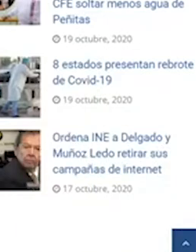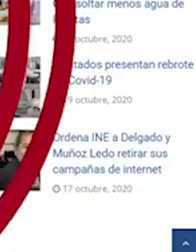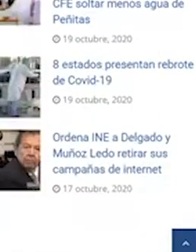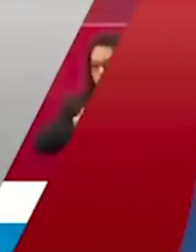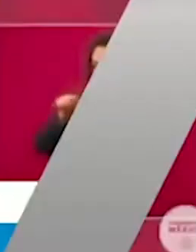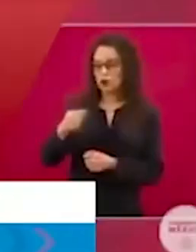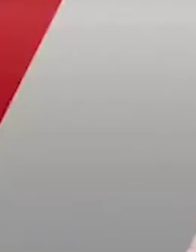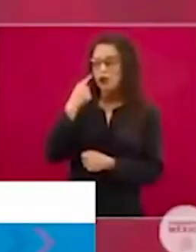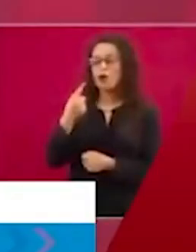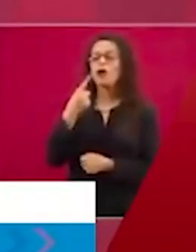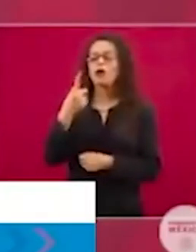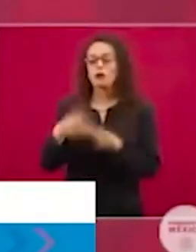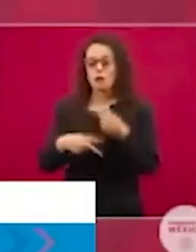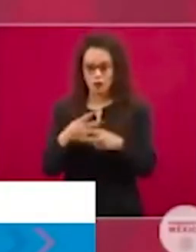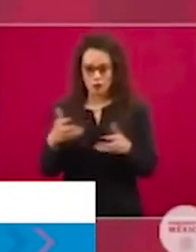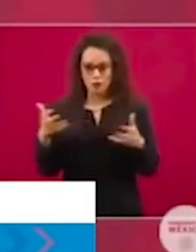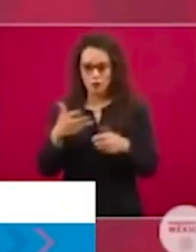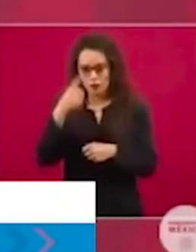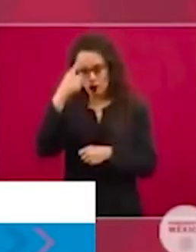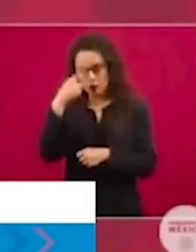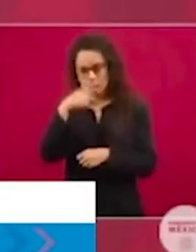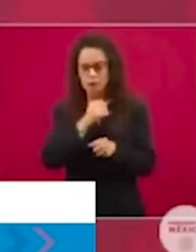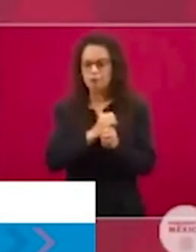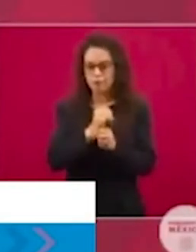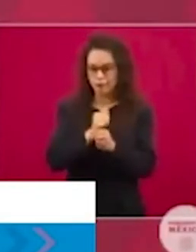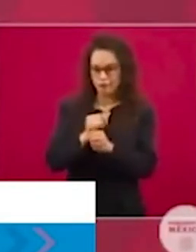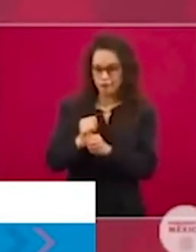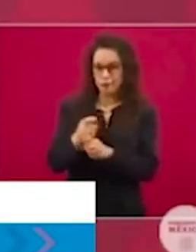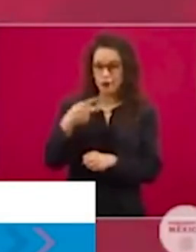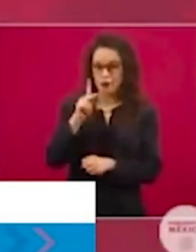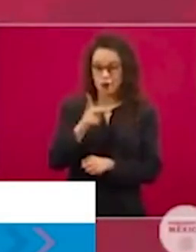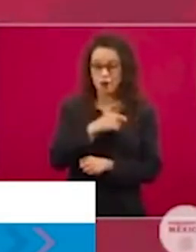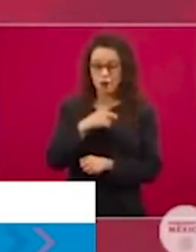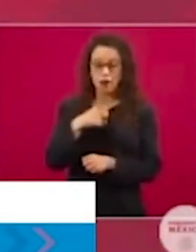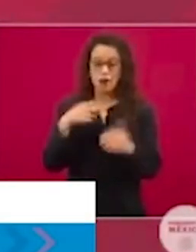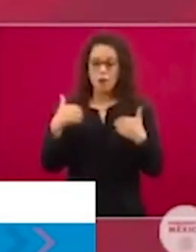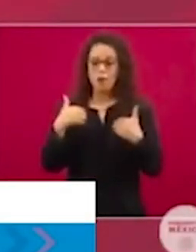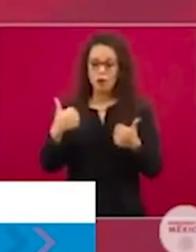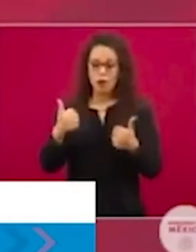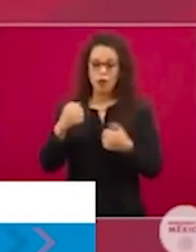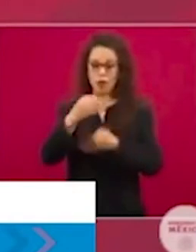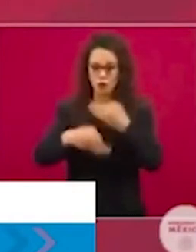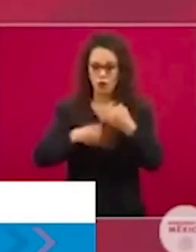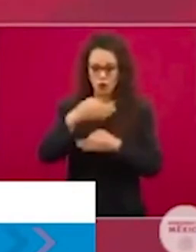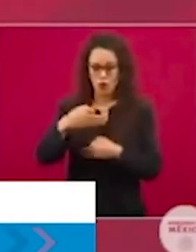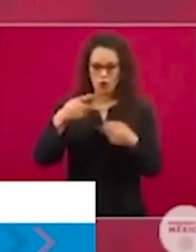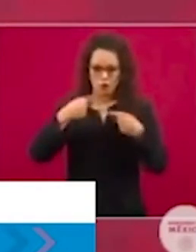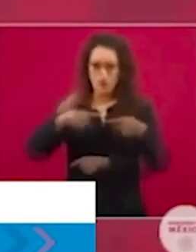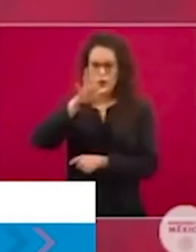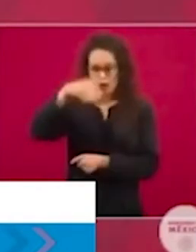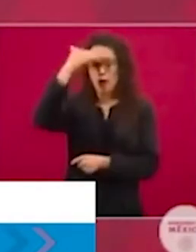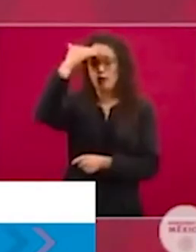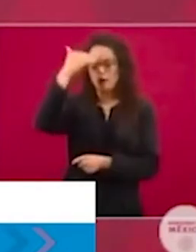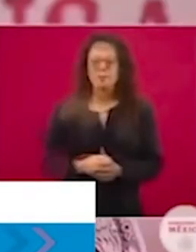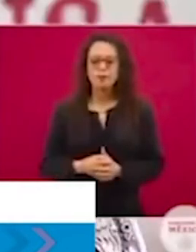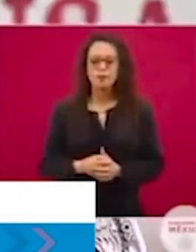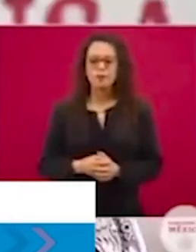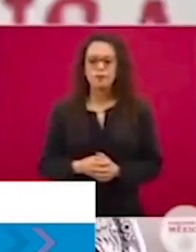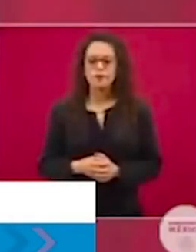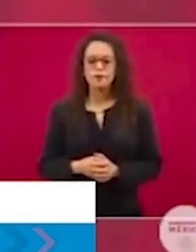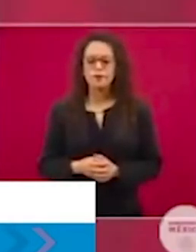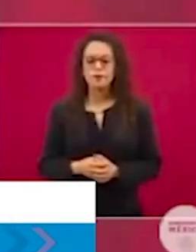Que les quede claro, yo creo que la gente lo sabe, nosotros no vamos a